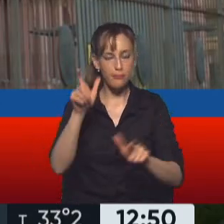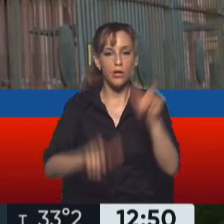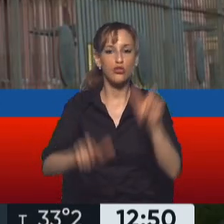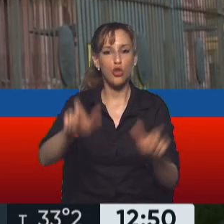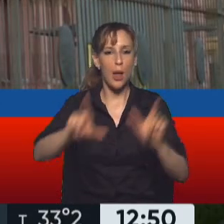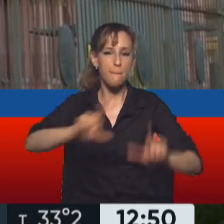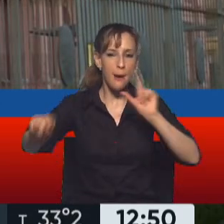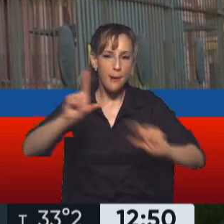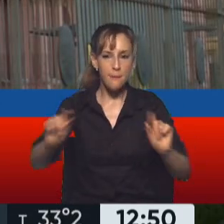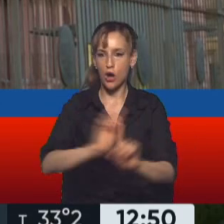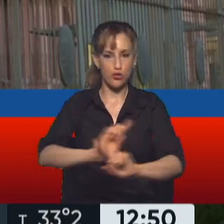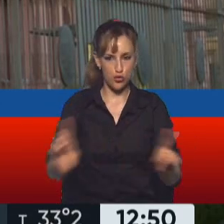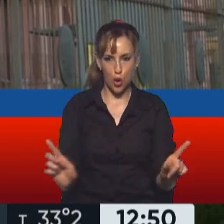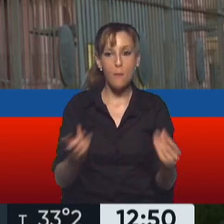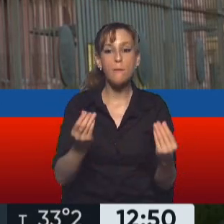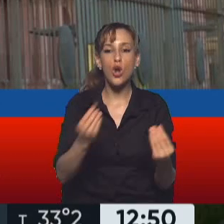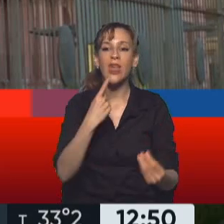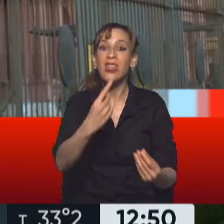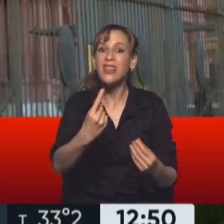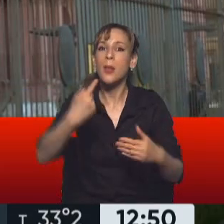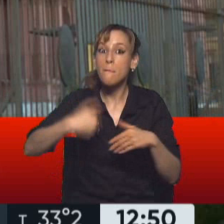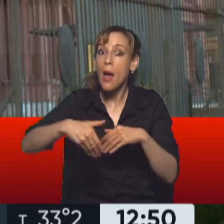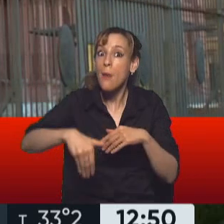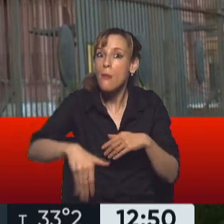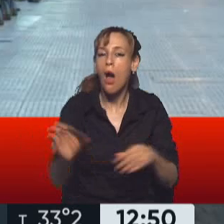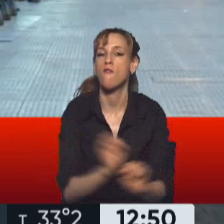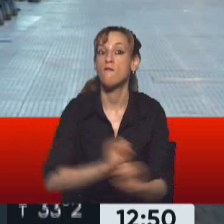personal porque la amenaza telefónica decía que iban a colocar una